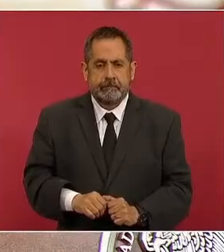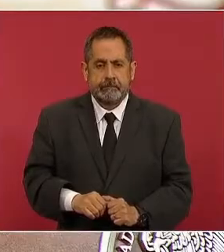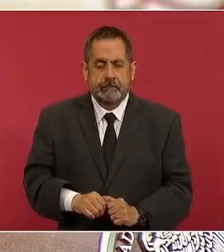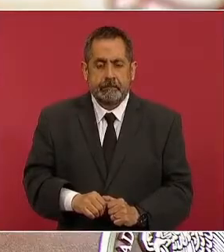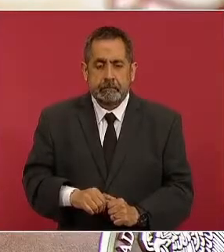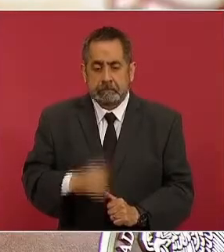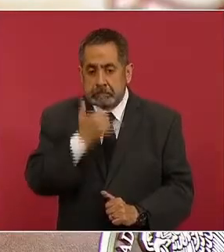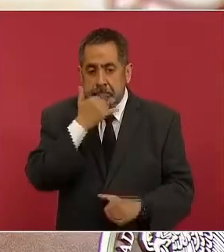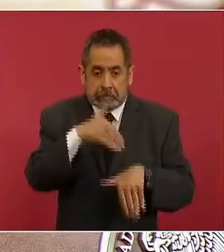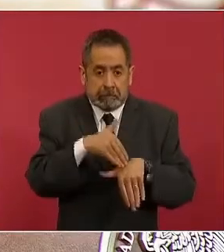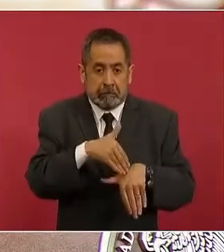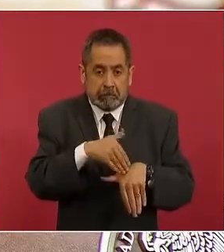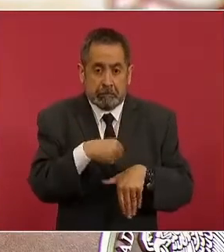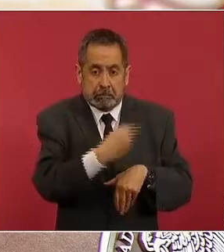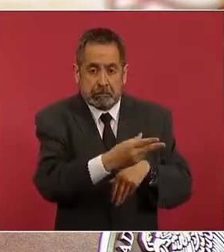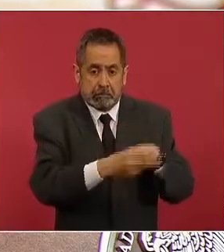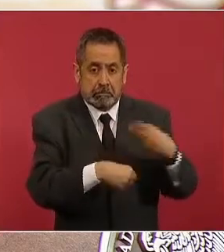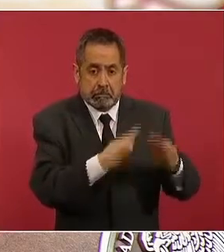entreguistas,